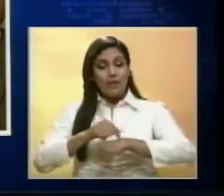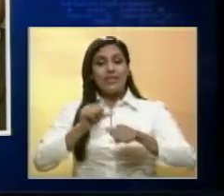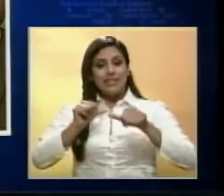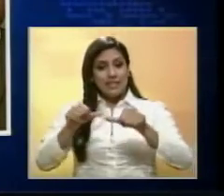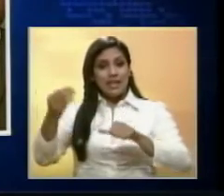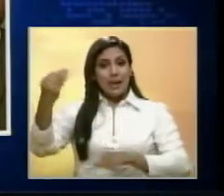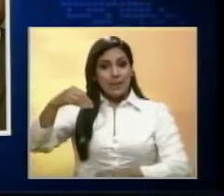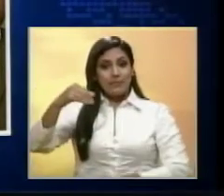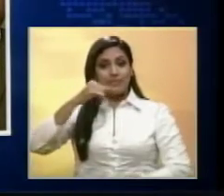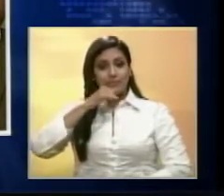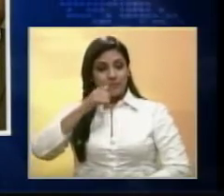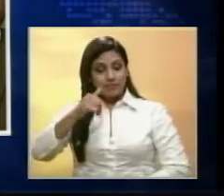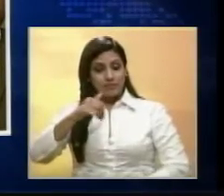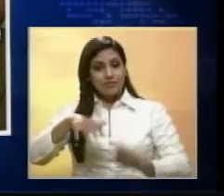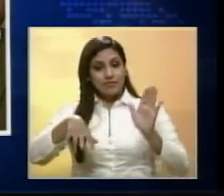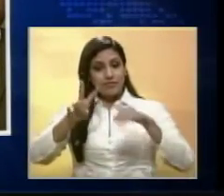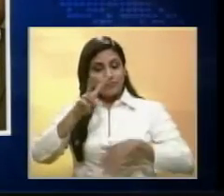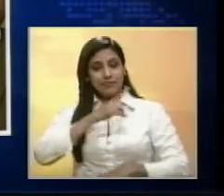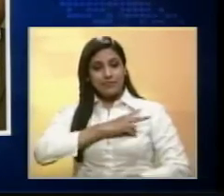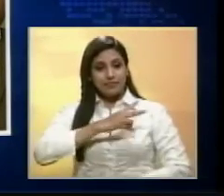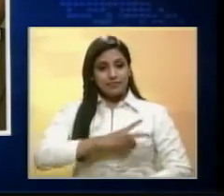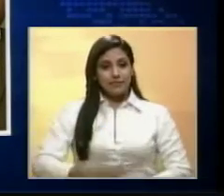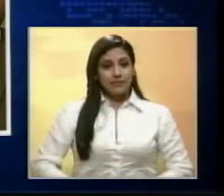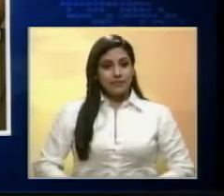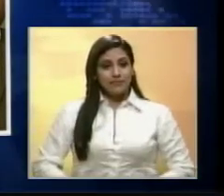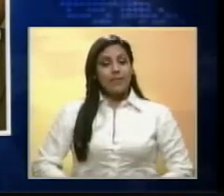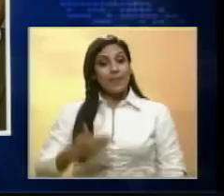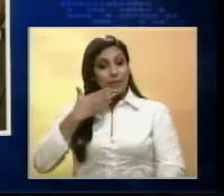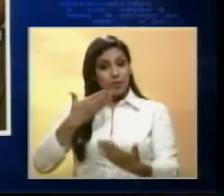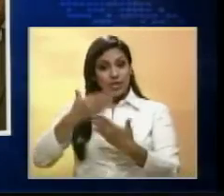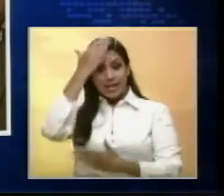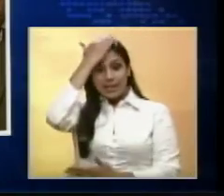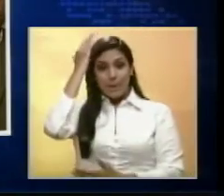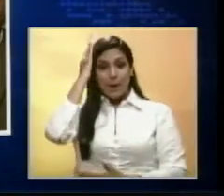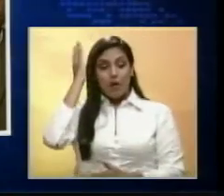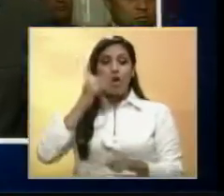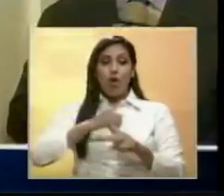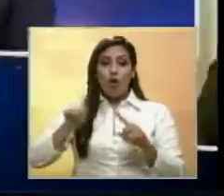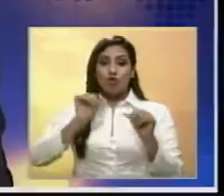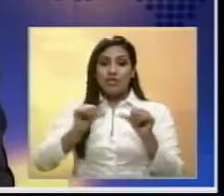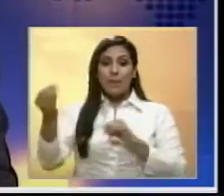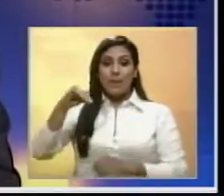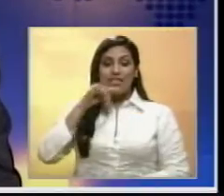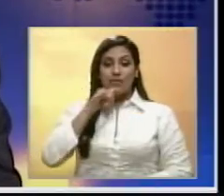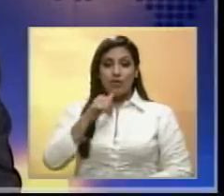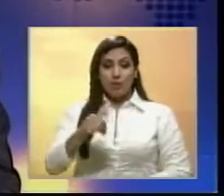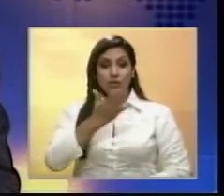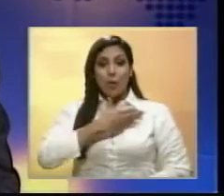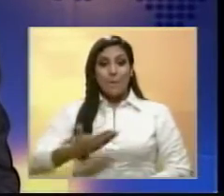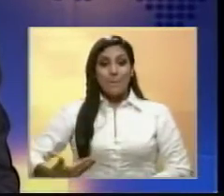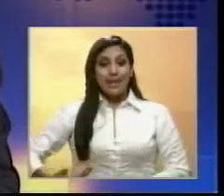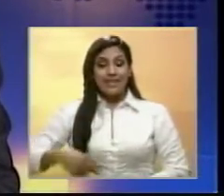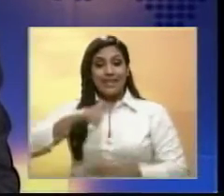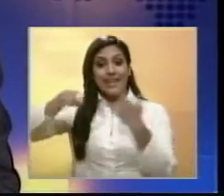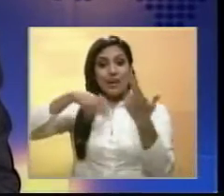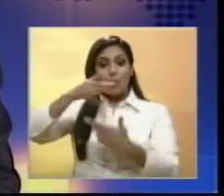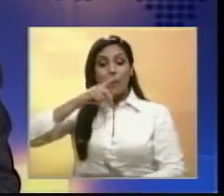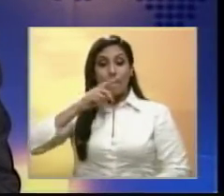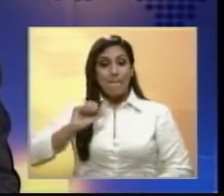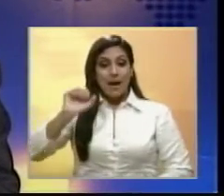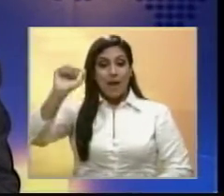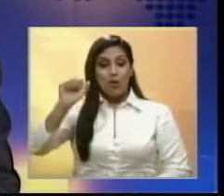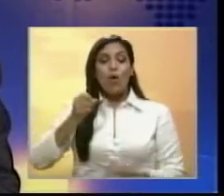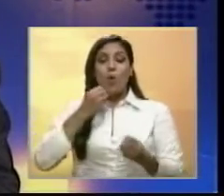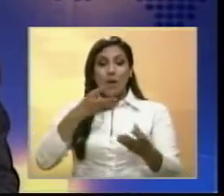con más de la emisión meridiana de Noticiero Venevisión. Muchísimas gracias, Manuel, y continuamos con más información. El presidente de la República, Nicolás